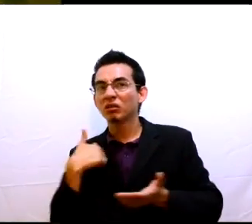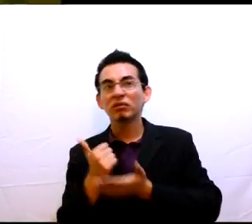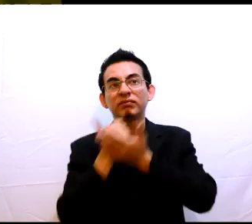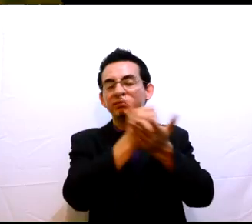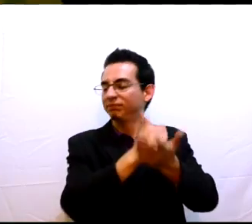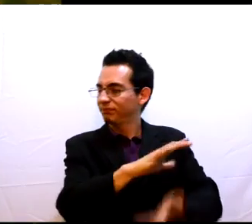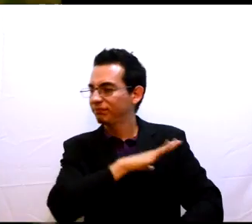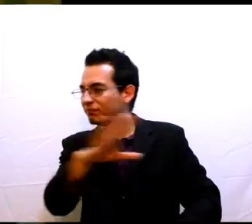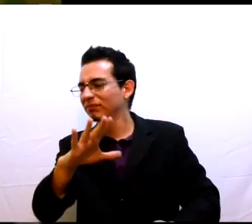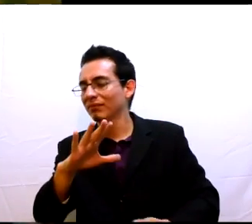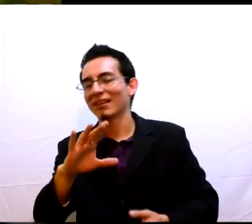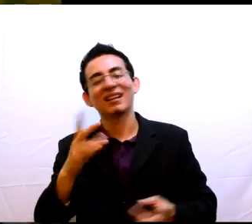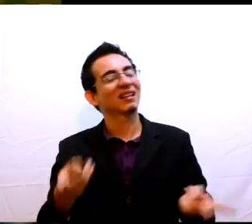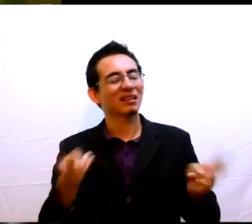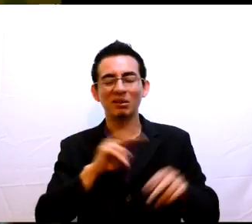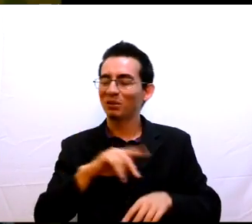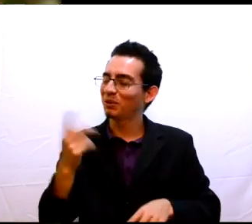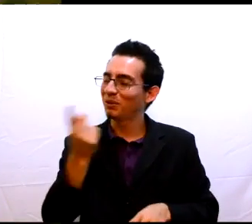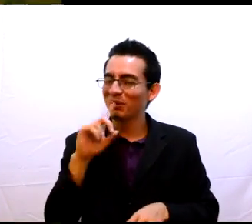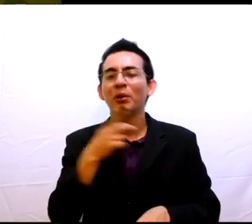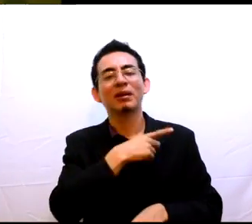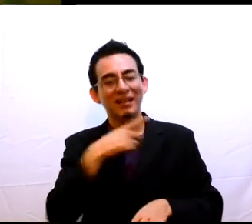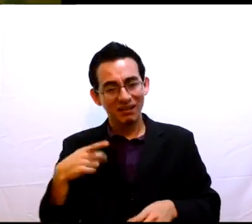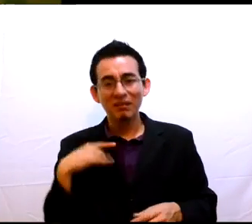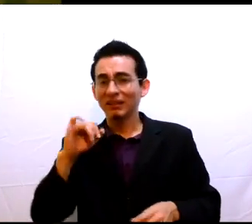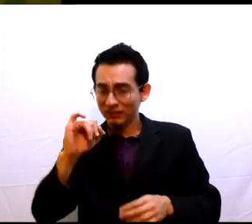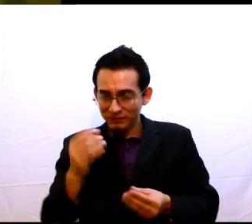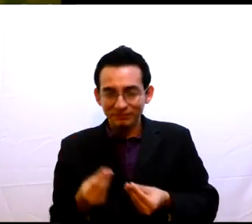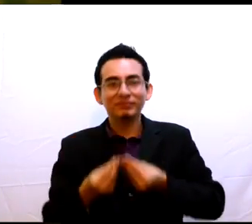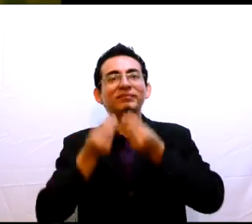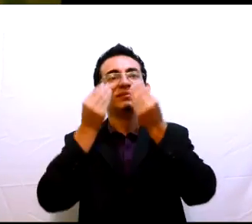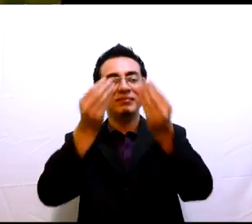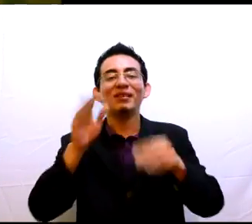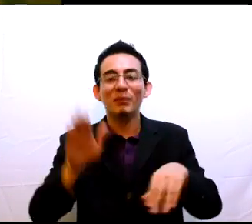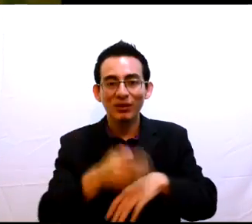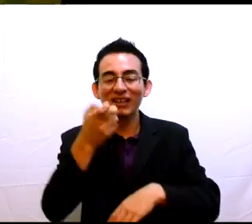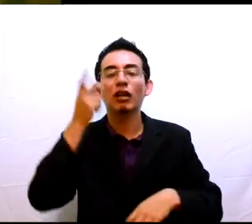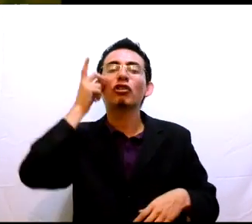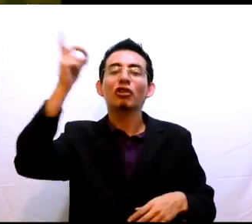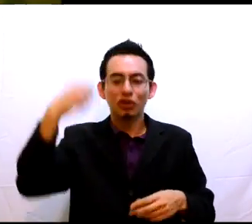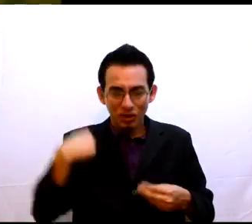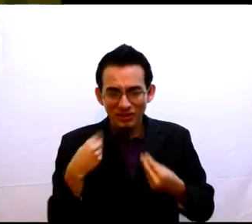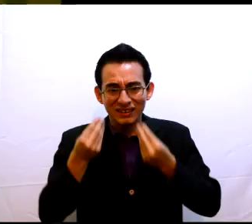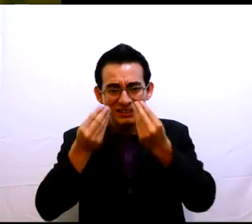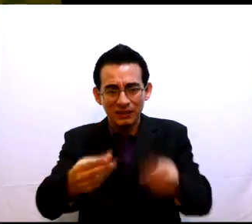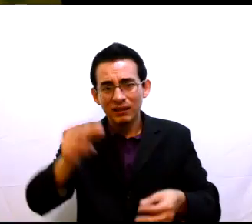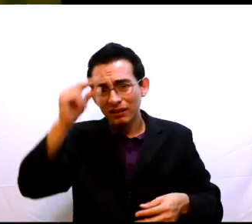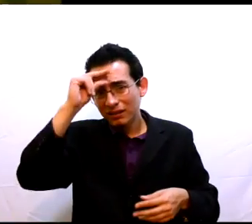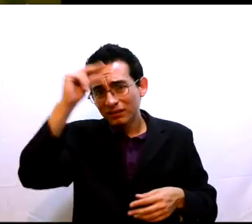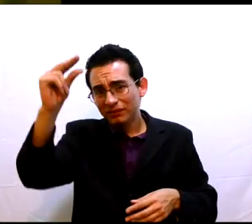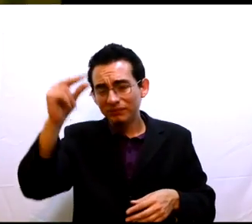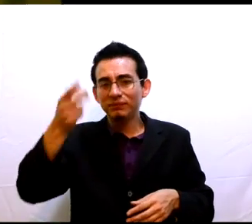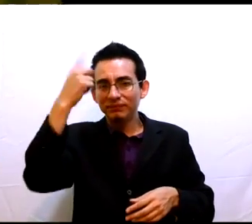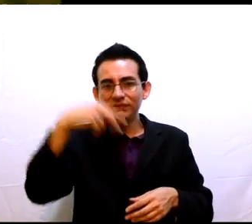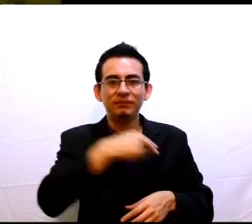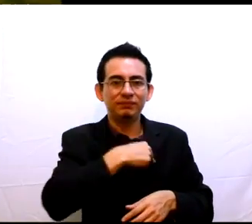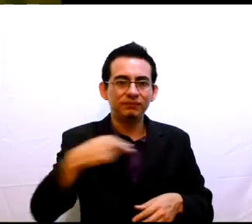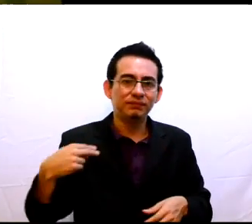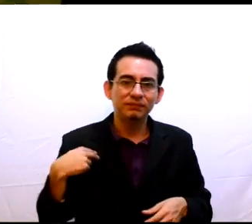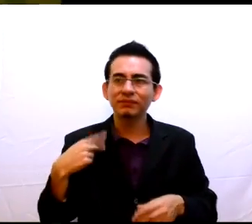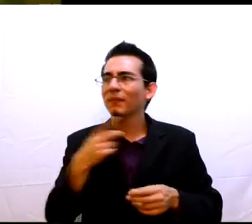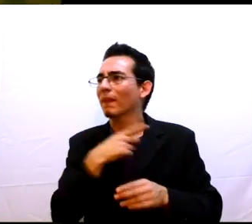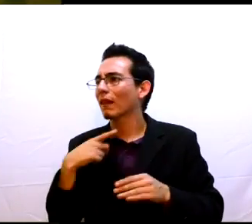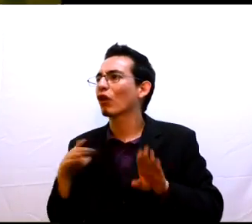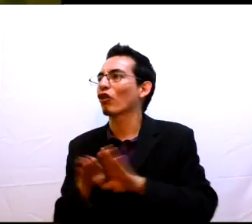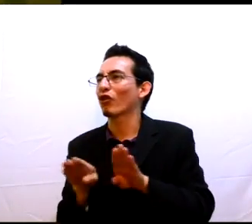no a mis estimados dios nos dio inteligencia y sabiduría espiritual para acomodar las